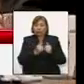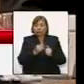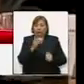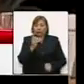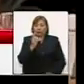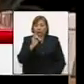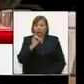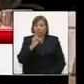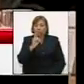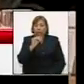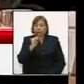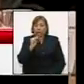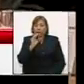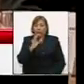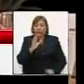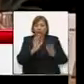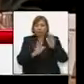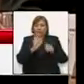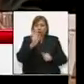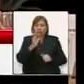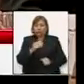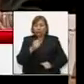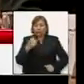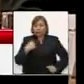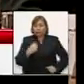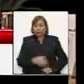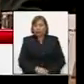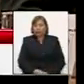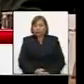DIVIAT y tengo 15 años de servicios.